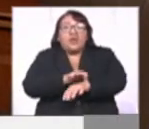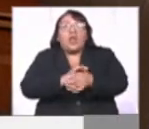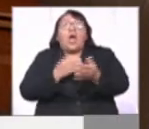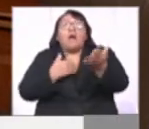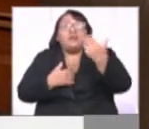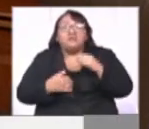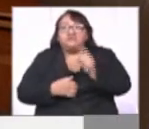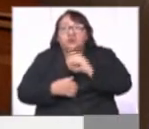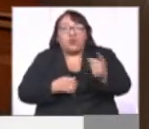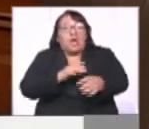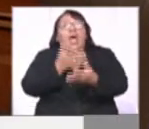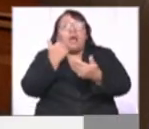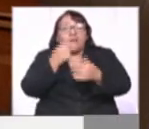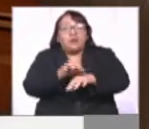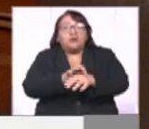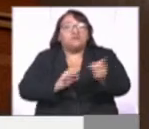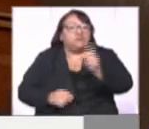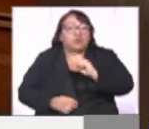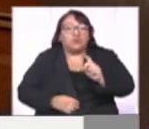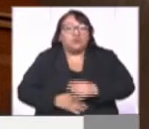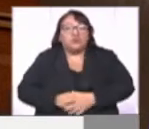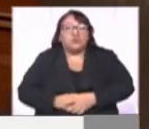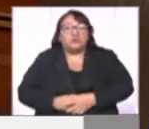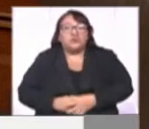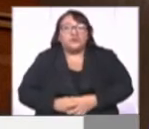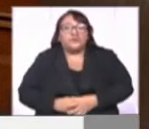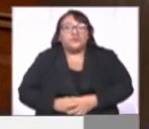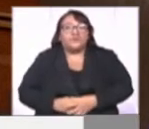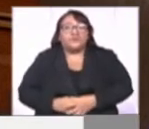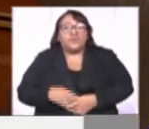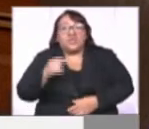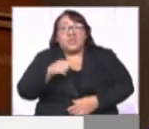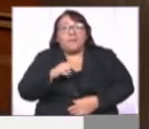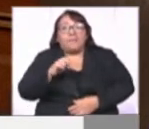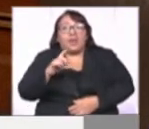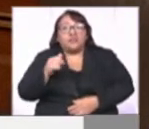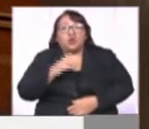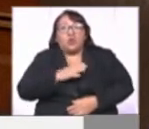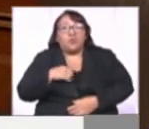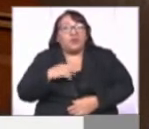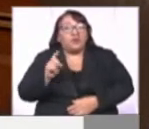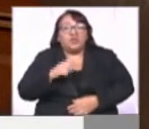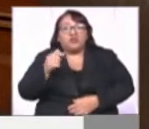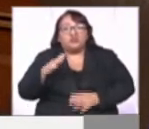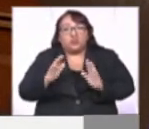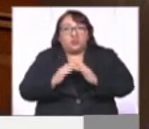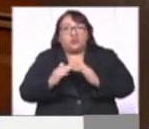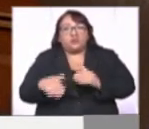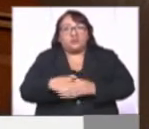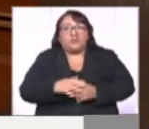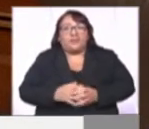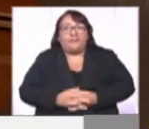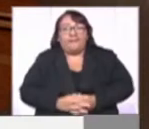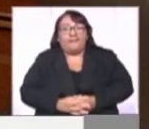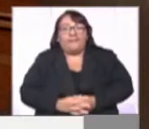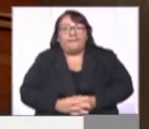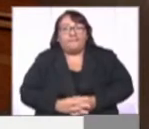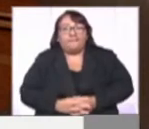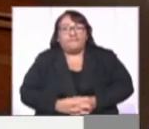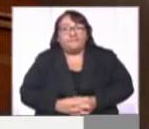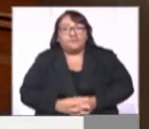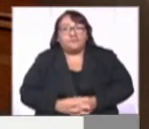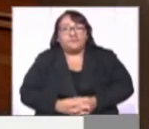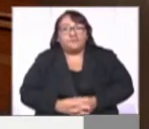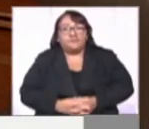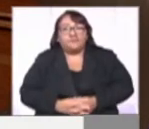dado que no ha permitido que se lleve a cabo esta diligencia ni en Palacio de Gobierno ni en su domicilio, cosa que no pasaba en otras